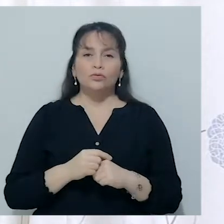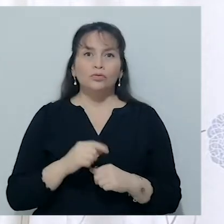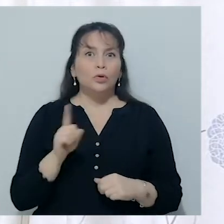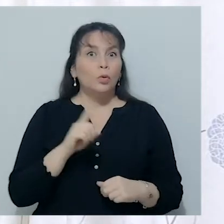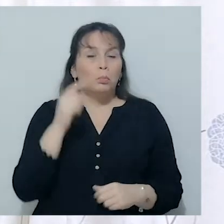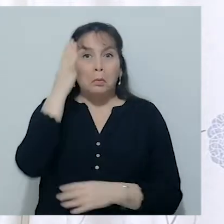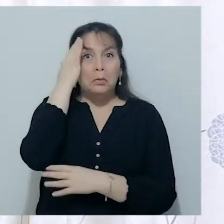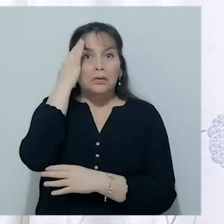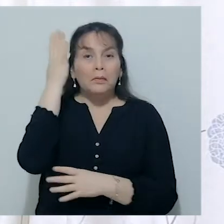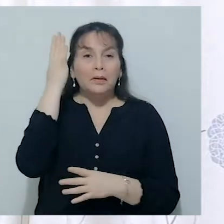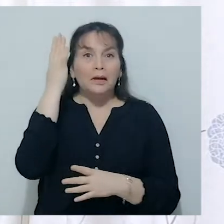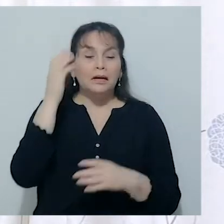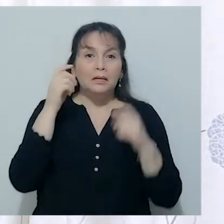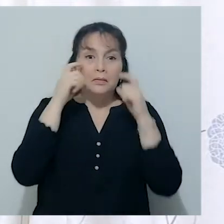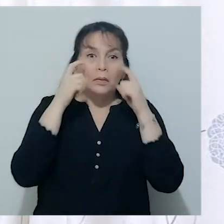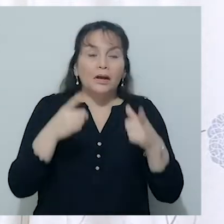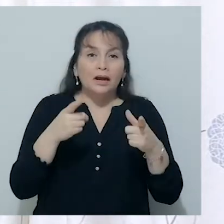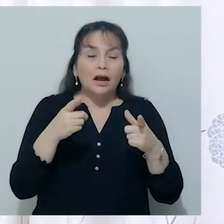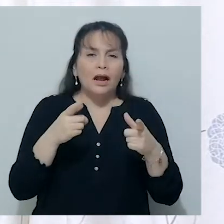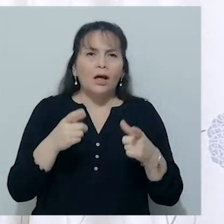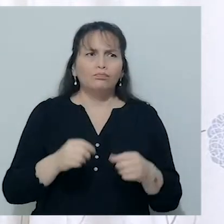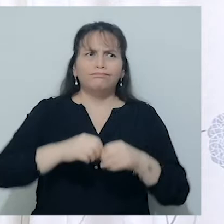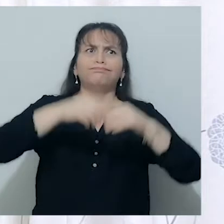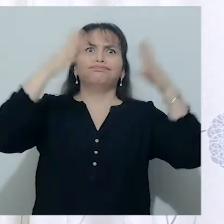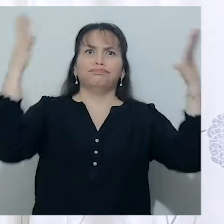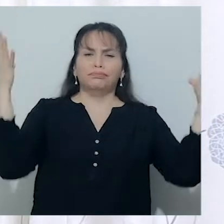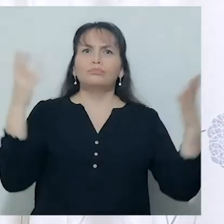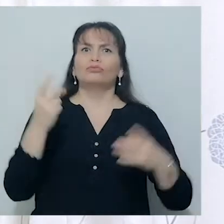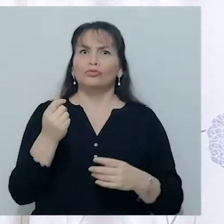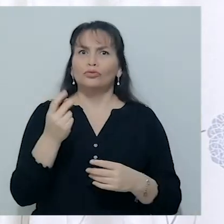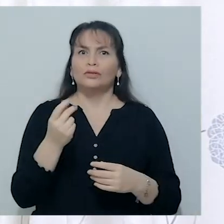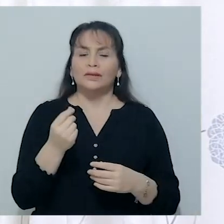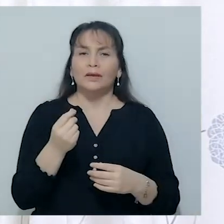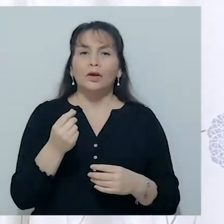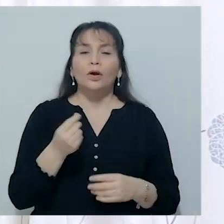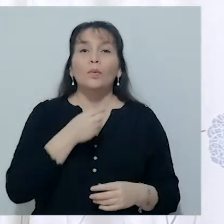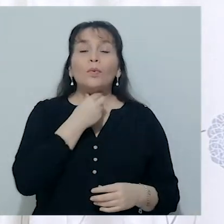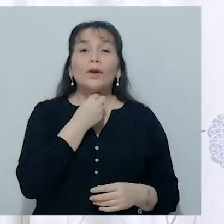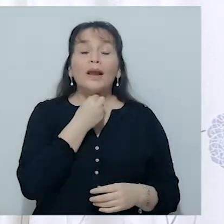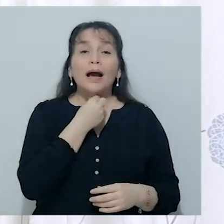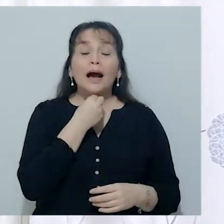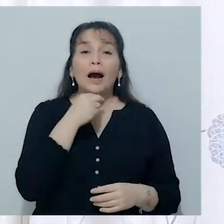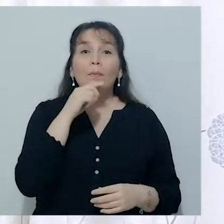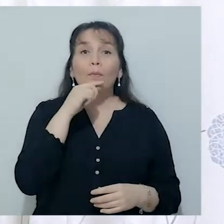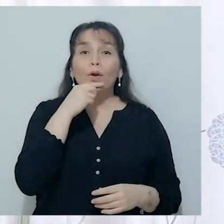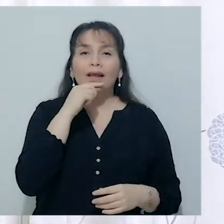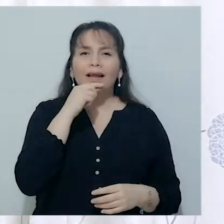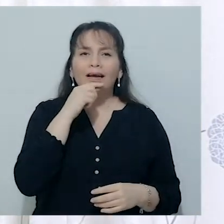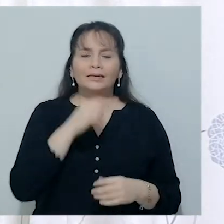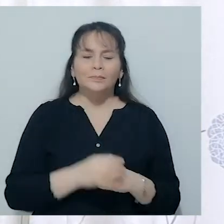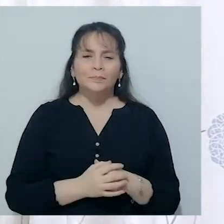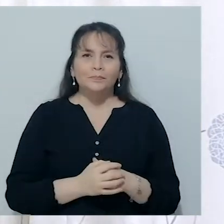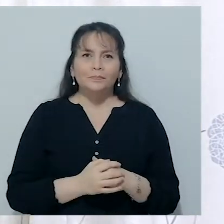saberlo, habían heredado una inmensa fortuna de su abuela después de haber llevado toda una vida de